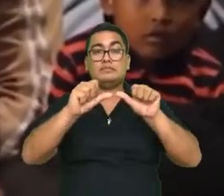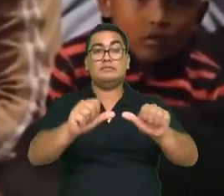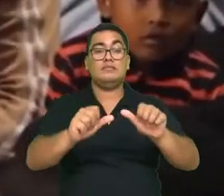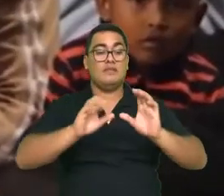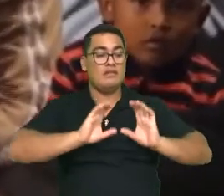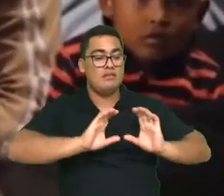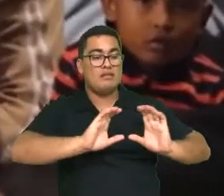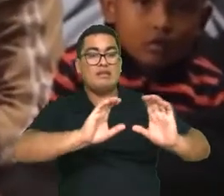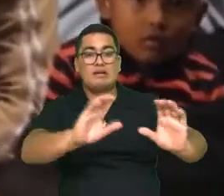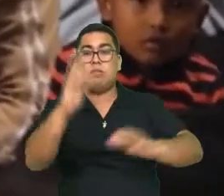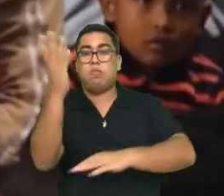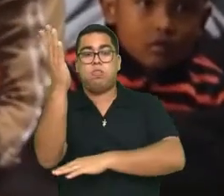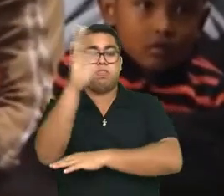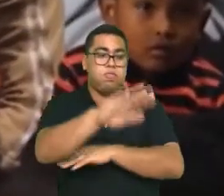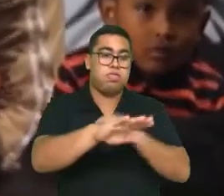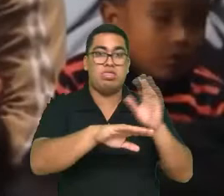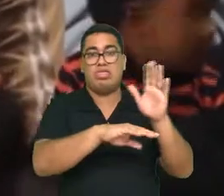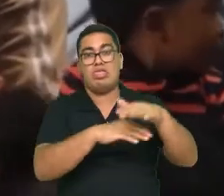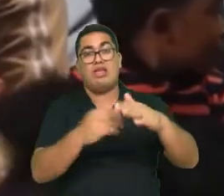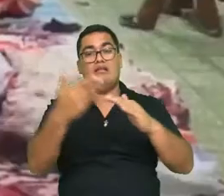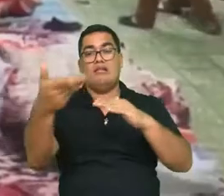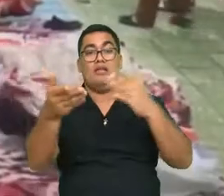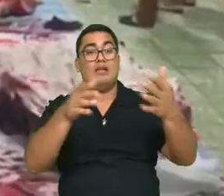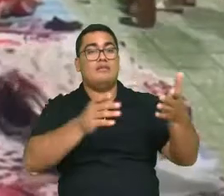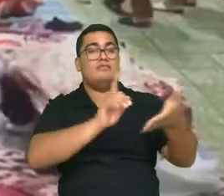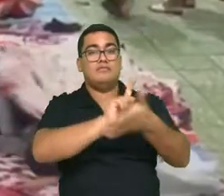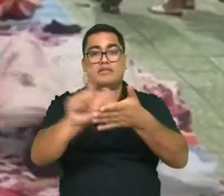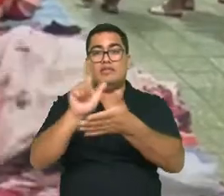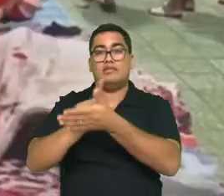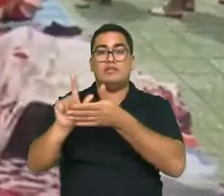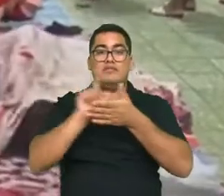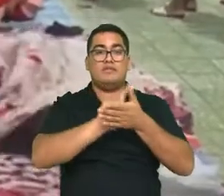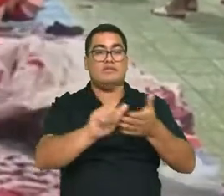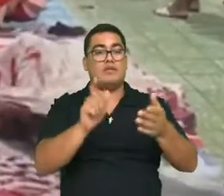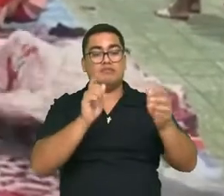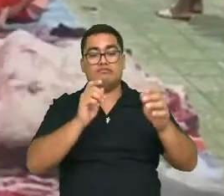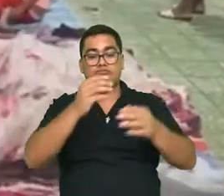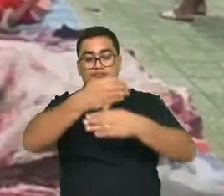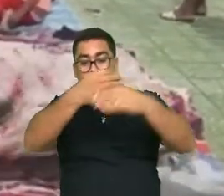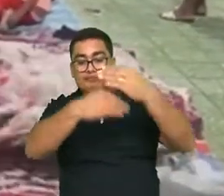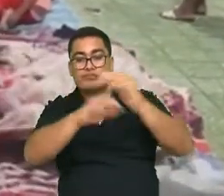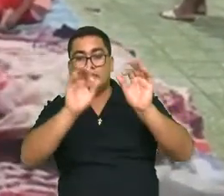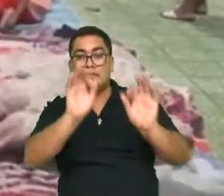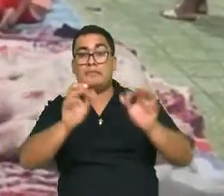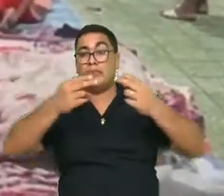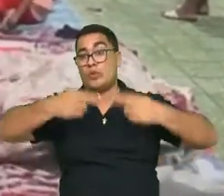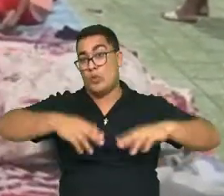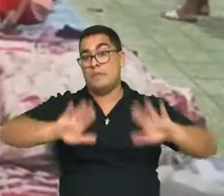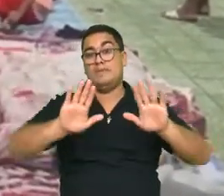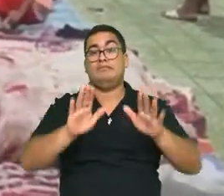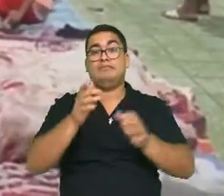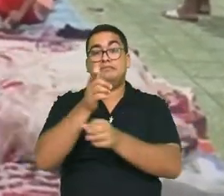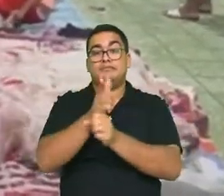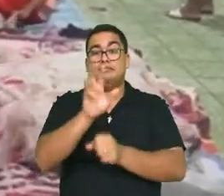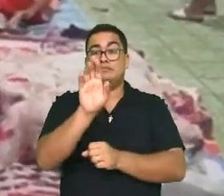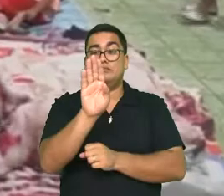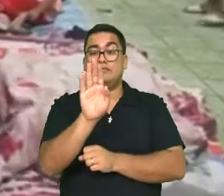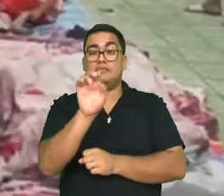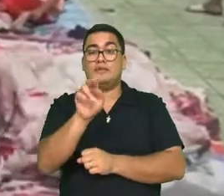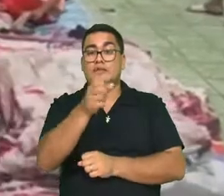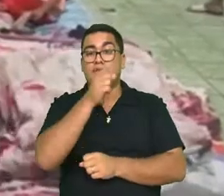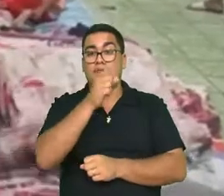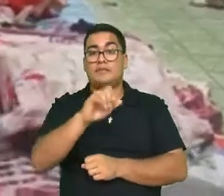y reconstrucción de las comunidades para la recuperación de la normalidad. Con cámara de Rubén Castro, informó para el canal